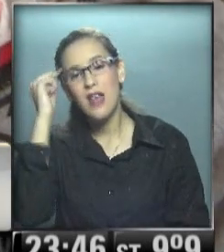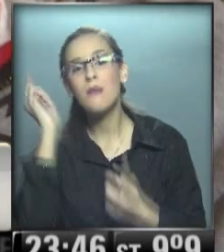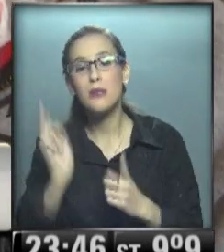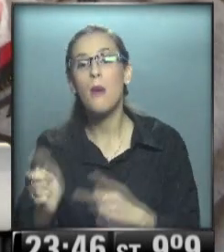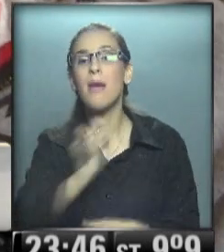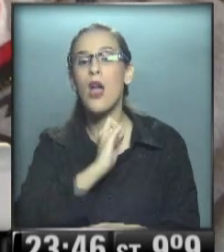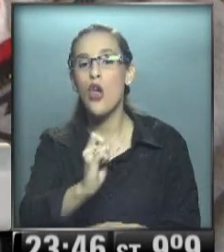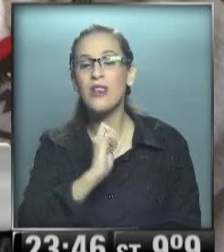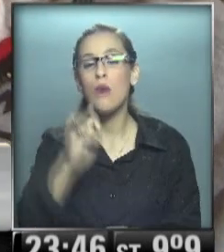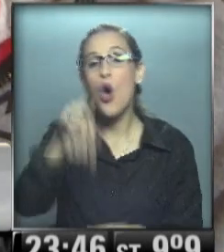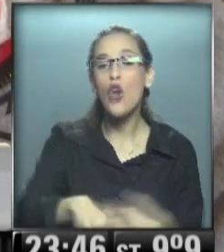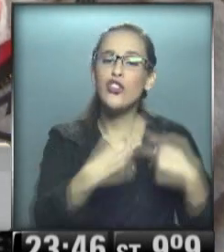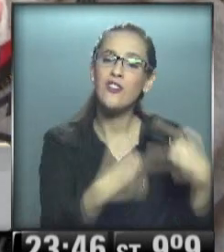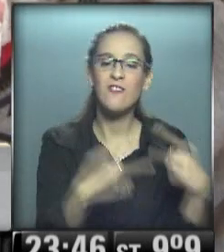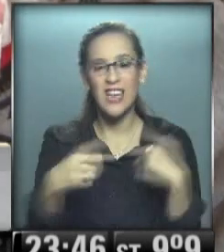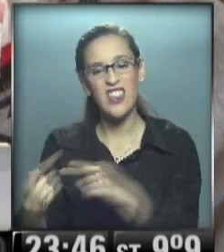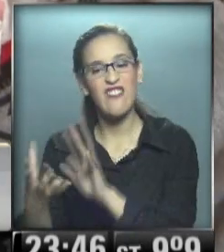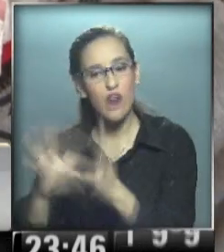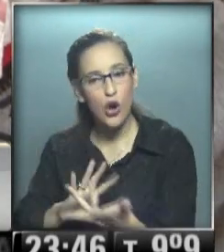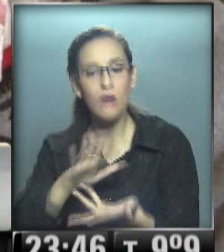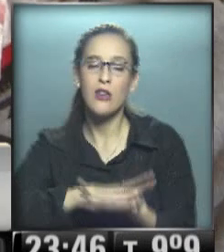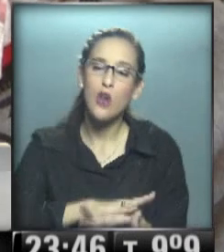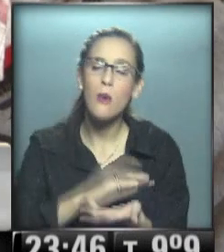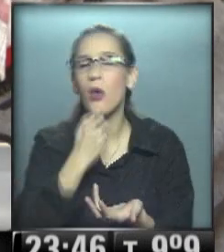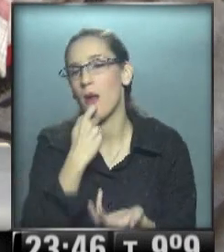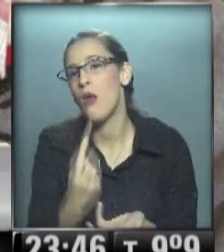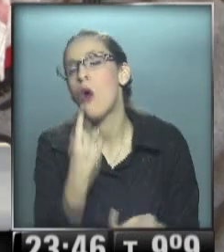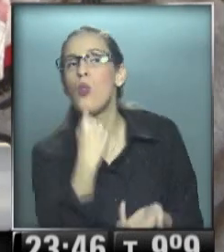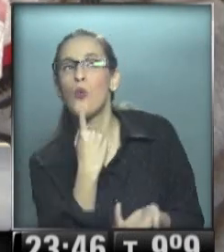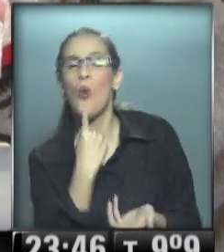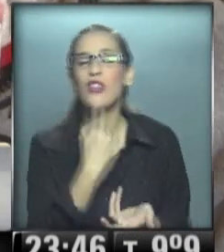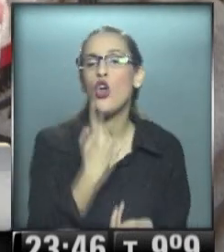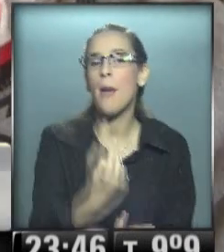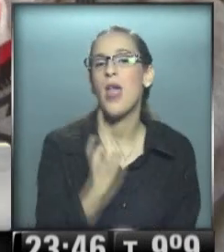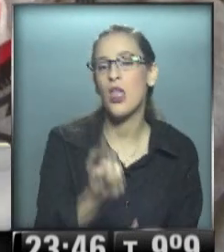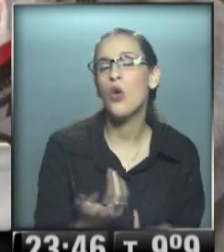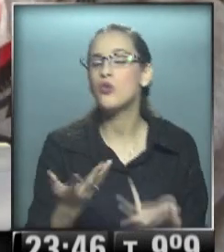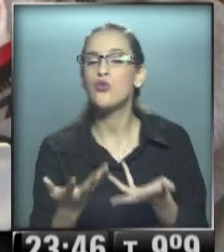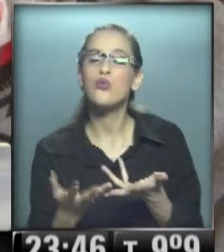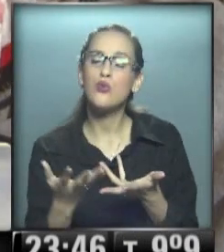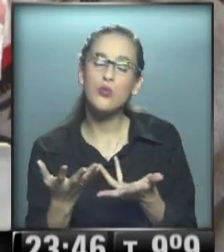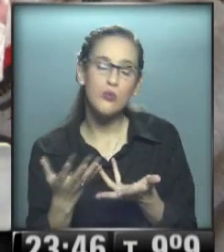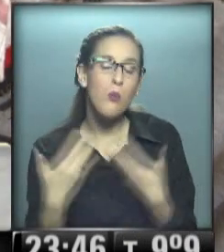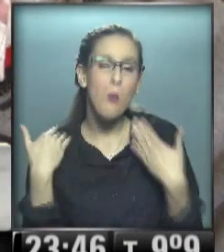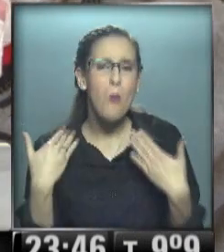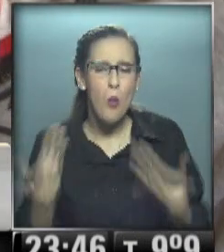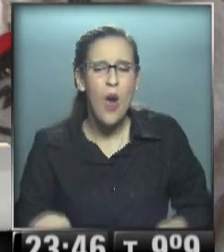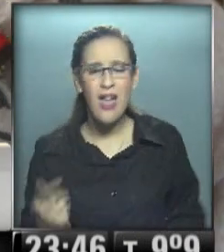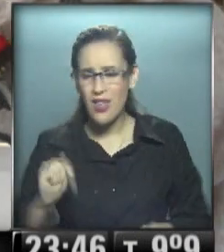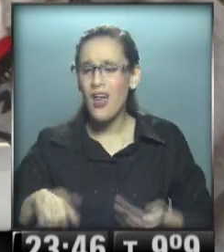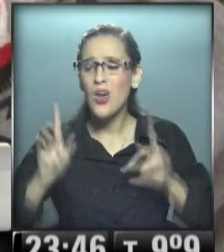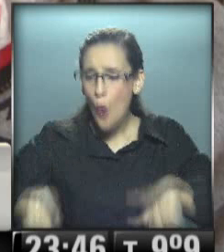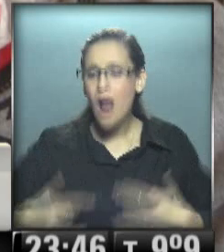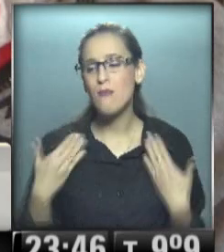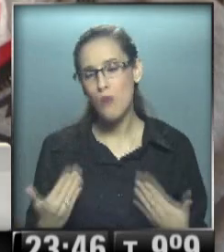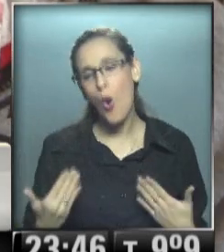hoy atraviesa otros debates que tienen que ver con cuestionamientos, con posturas críticas, es que es posible hacer el periodismo aún en las peores condiciones posibles y que